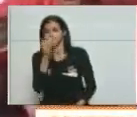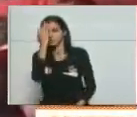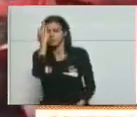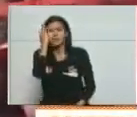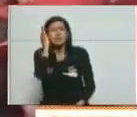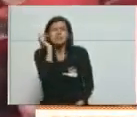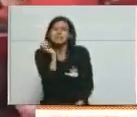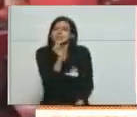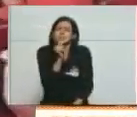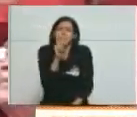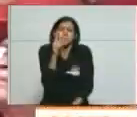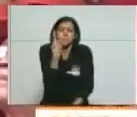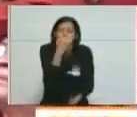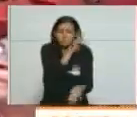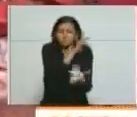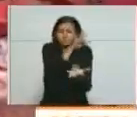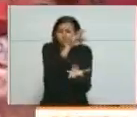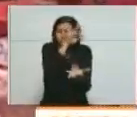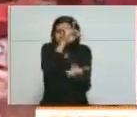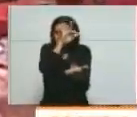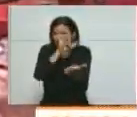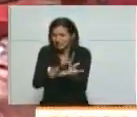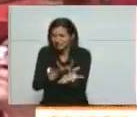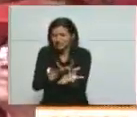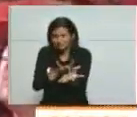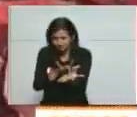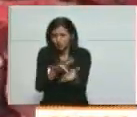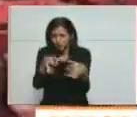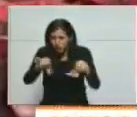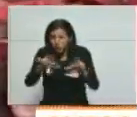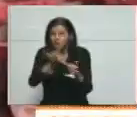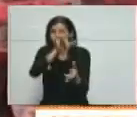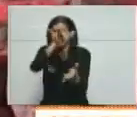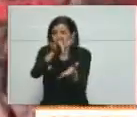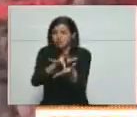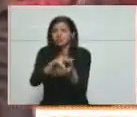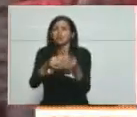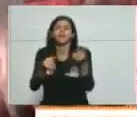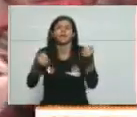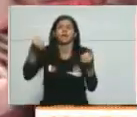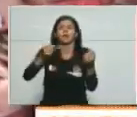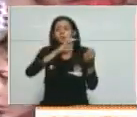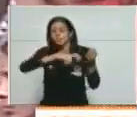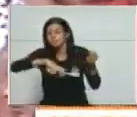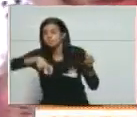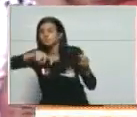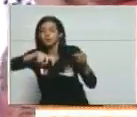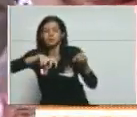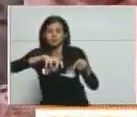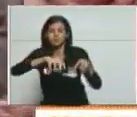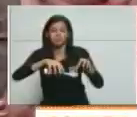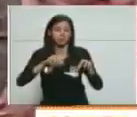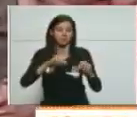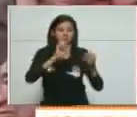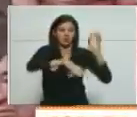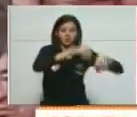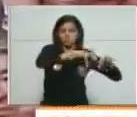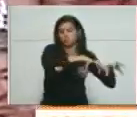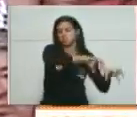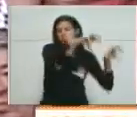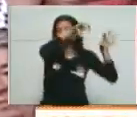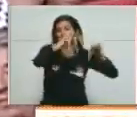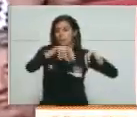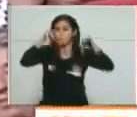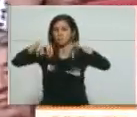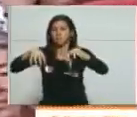que lleguen ahí, pero llegandito, que se bajaron de un carro y están poniendo ahí para trancar, trancaron.